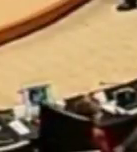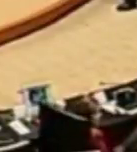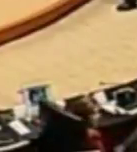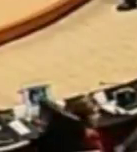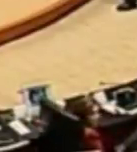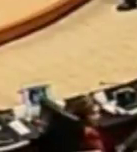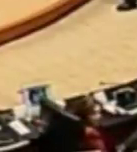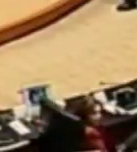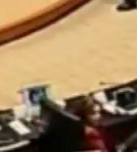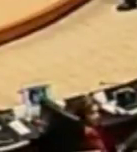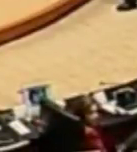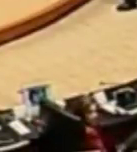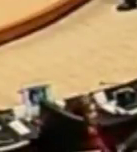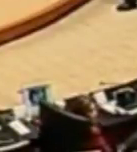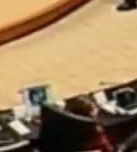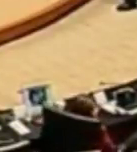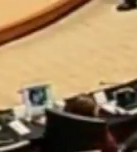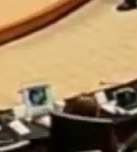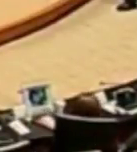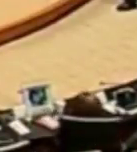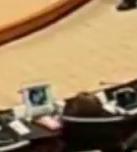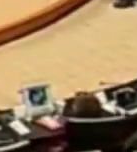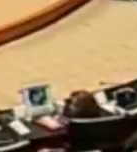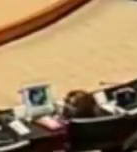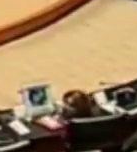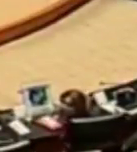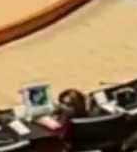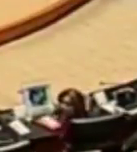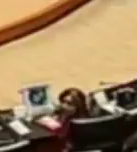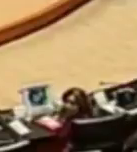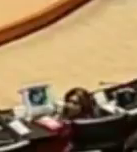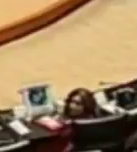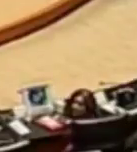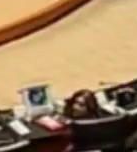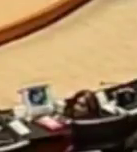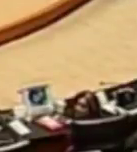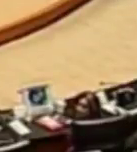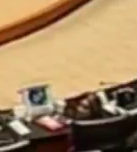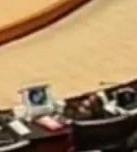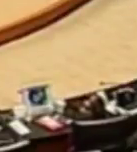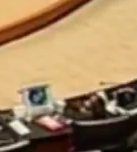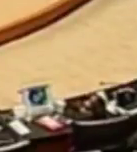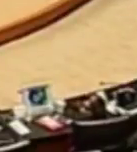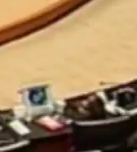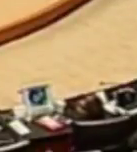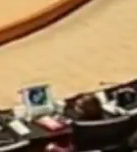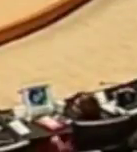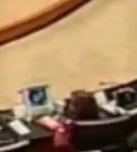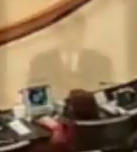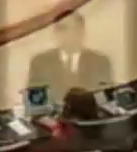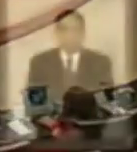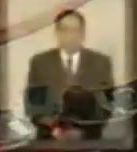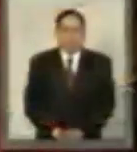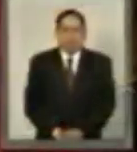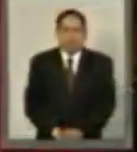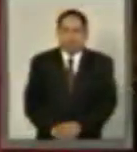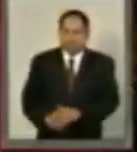Con su permiso, señor presidente, compañeras senadoras y senadores de la